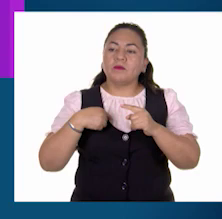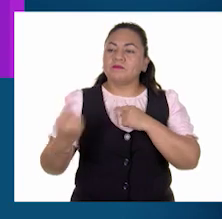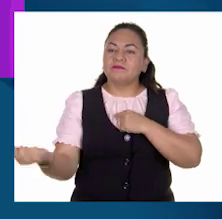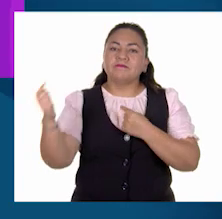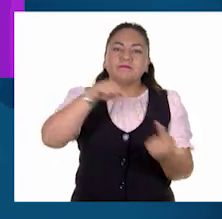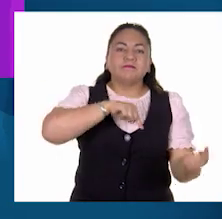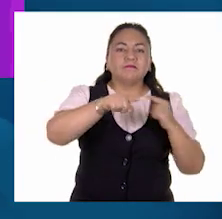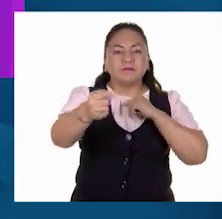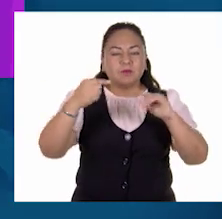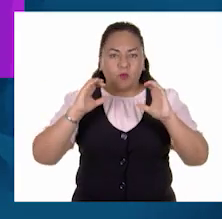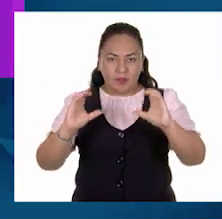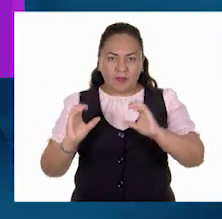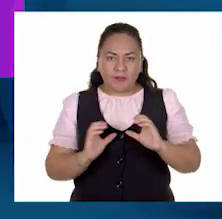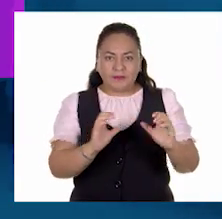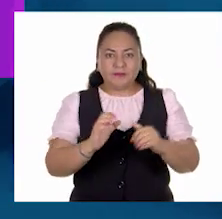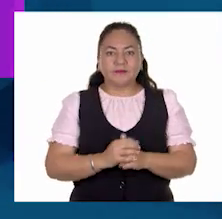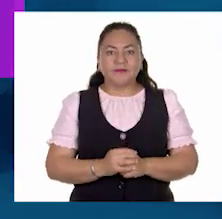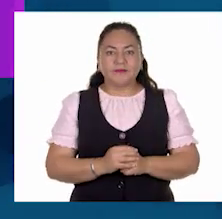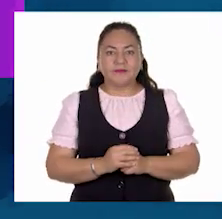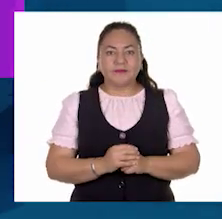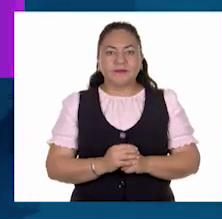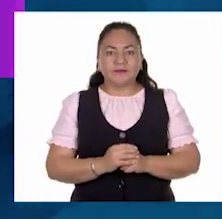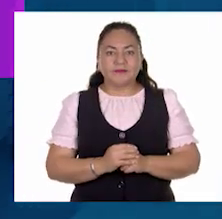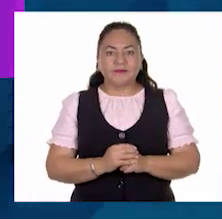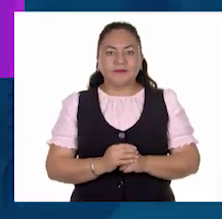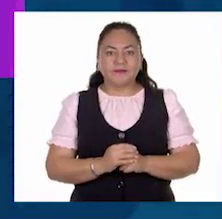a los otros.